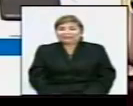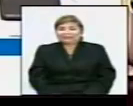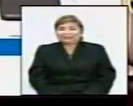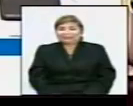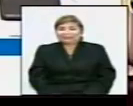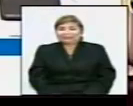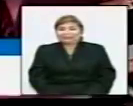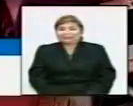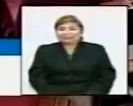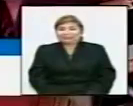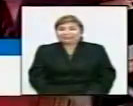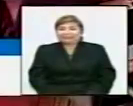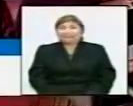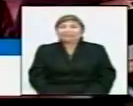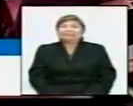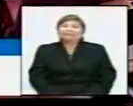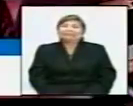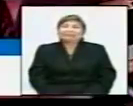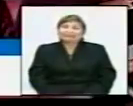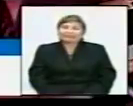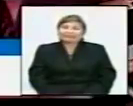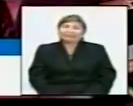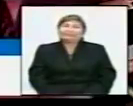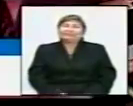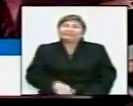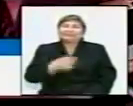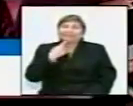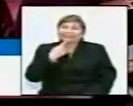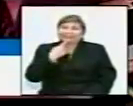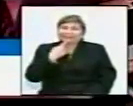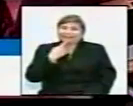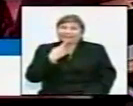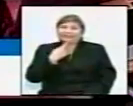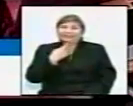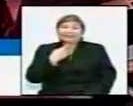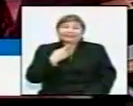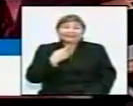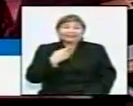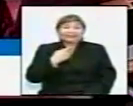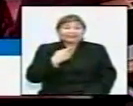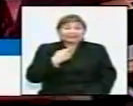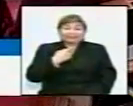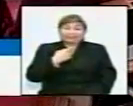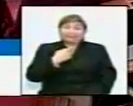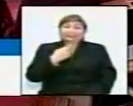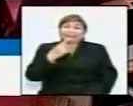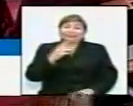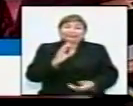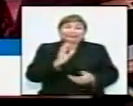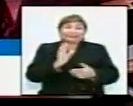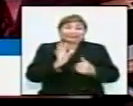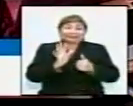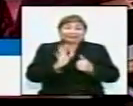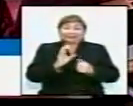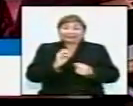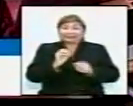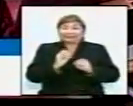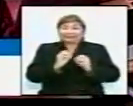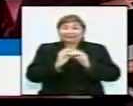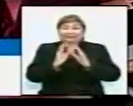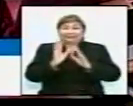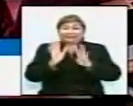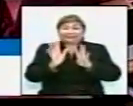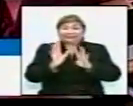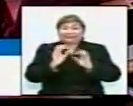Doctor Ticona. Bien, como decíamos, hay un rango de tiempo para referente, 60 a 90